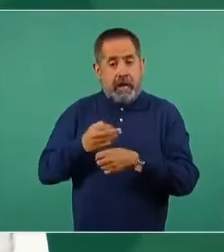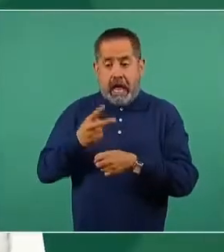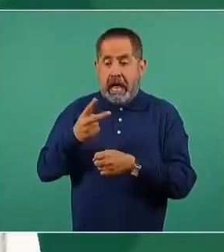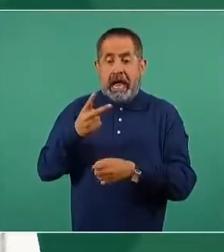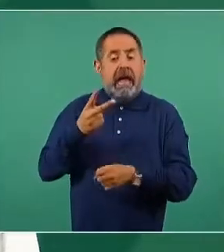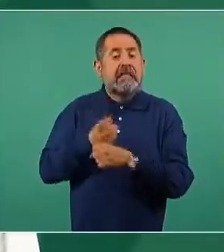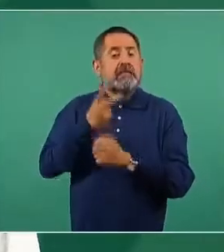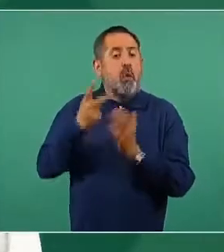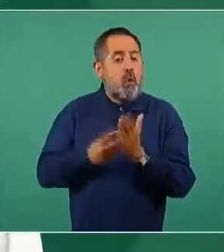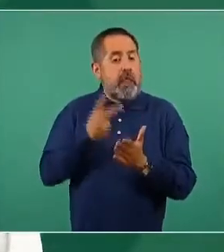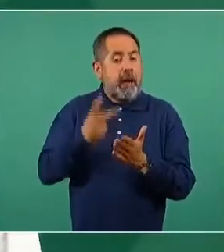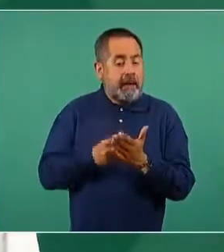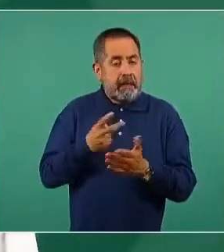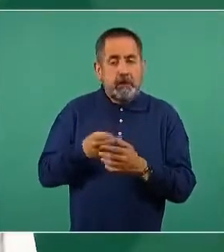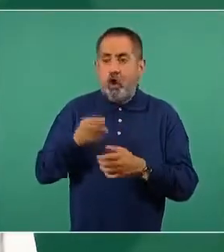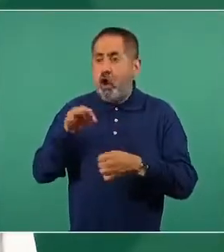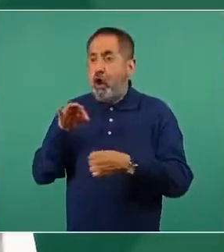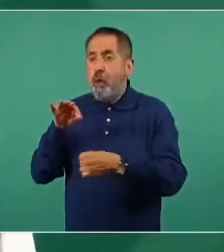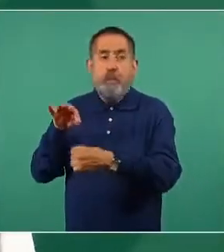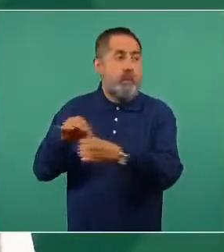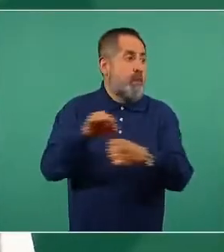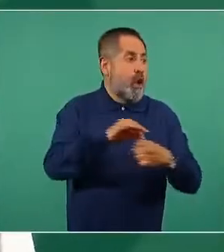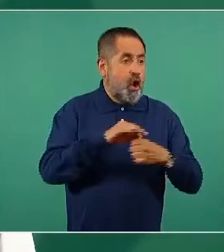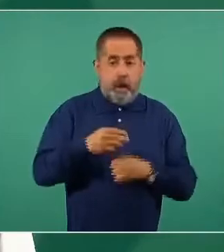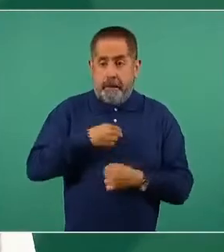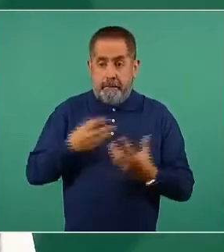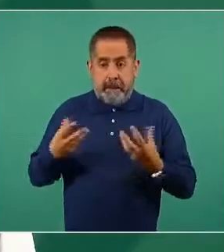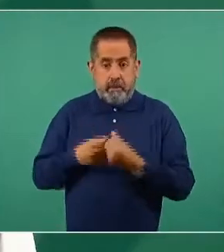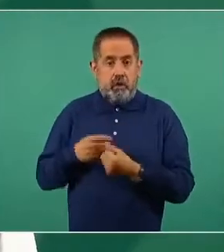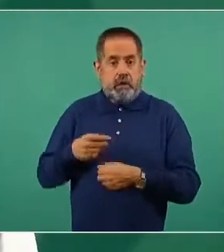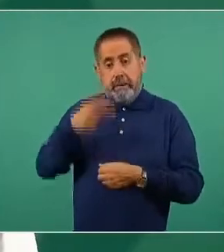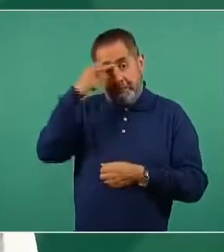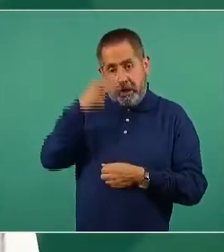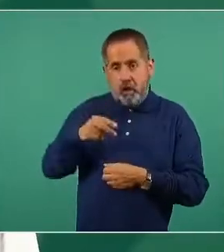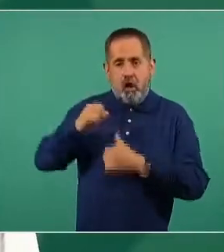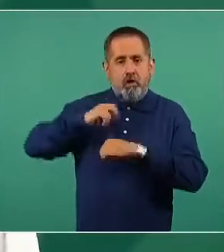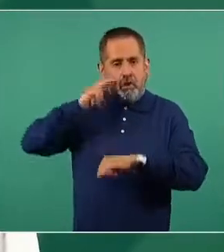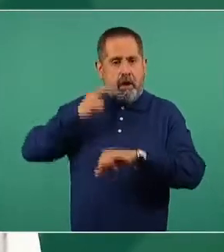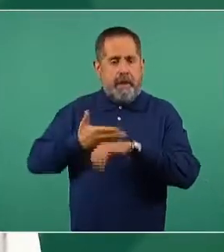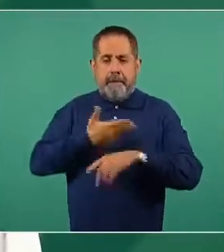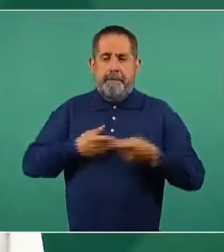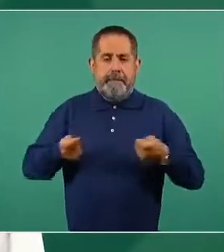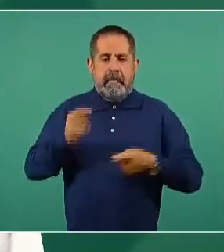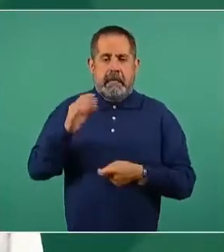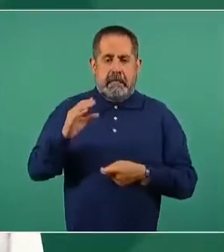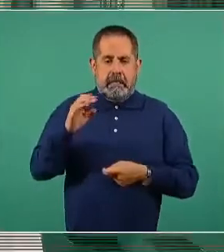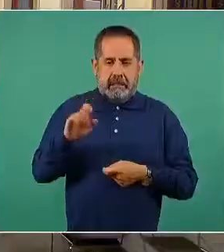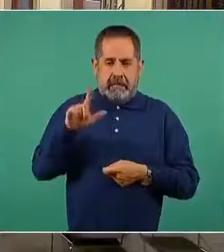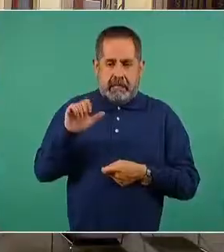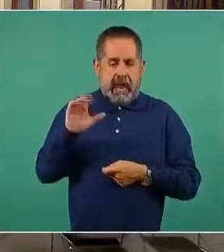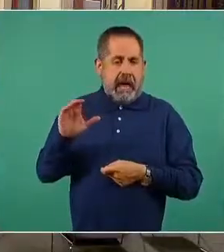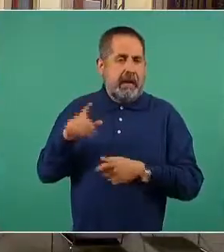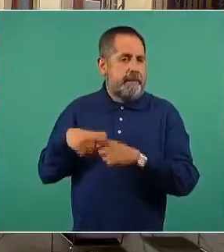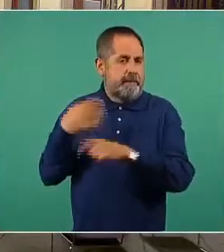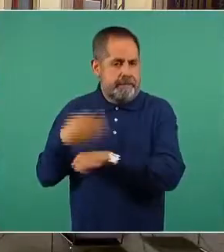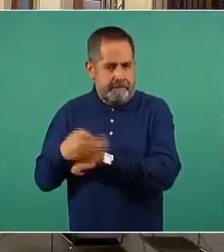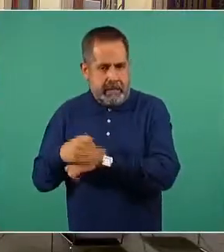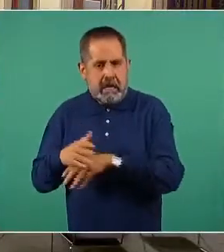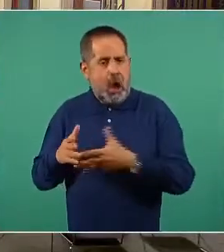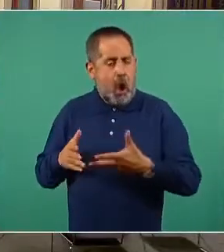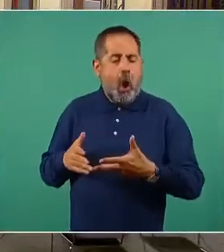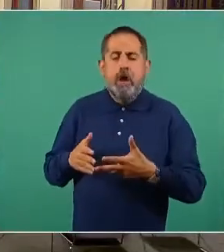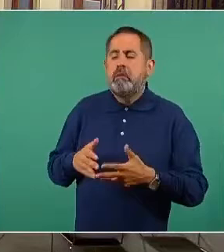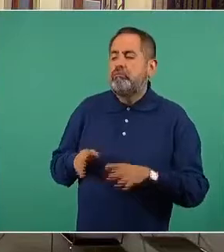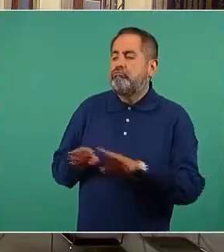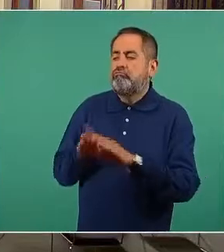segunda vez consecutiva y por voto de los miembros de este organismo la presidencia pro tempore, y esto